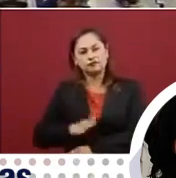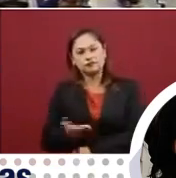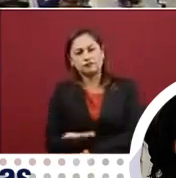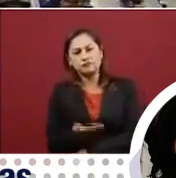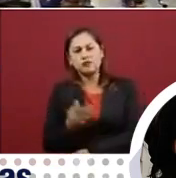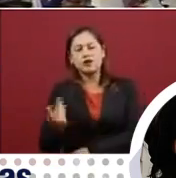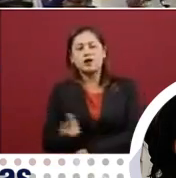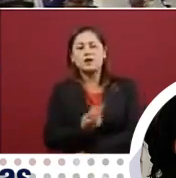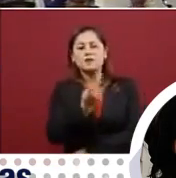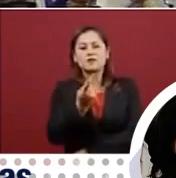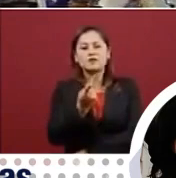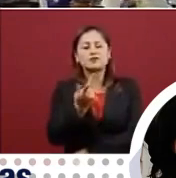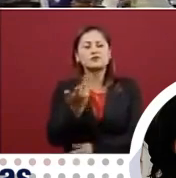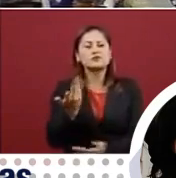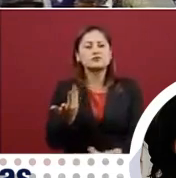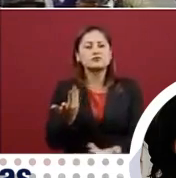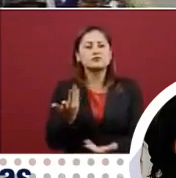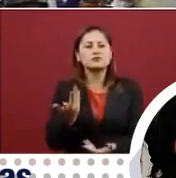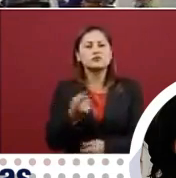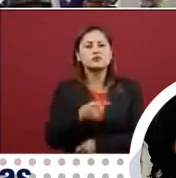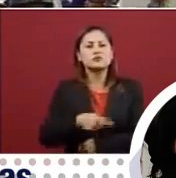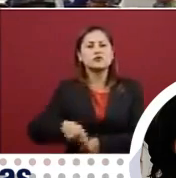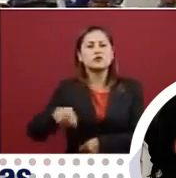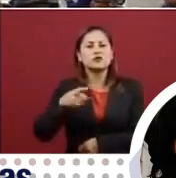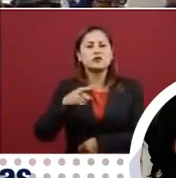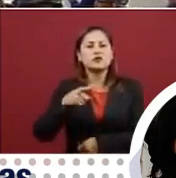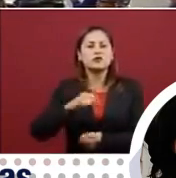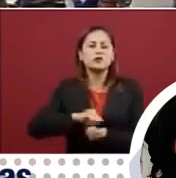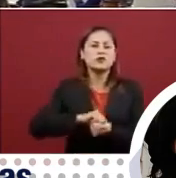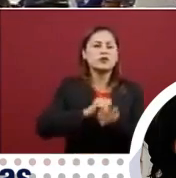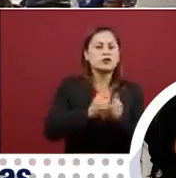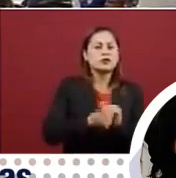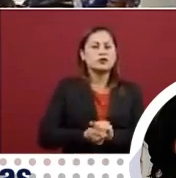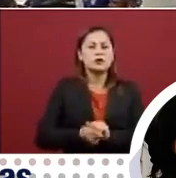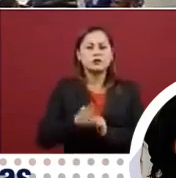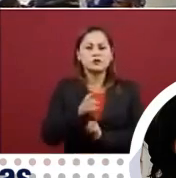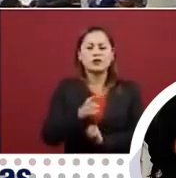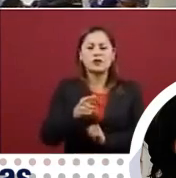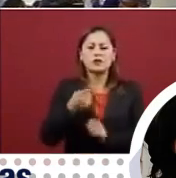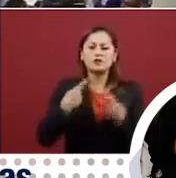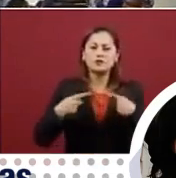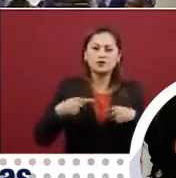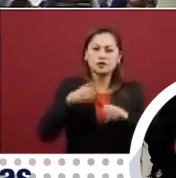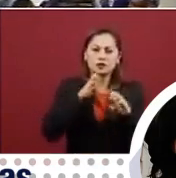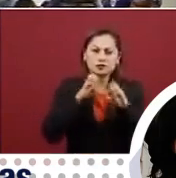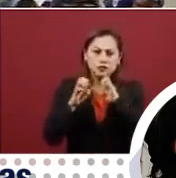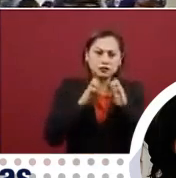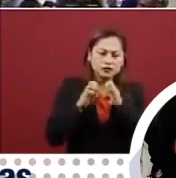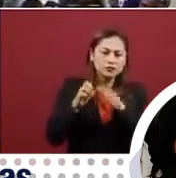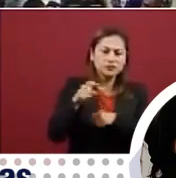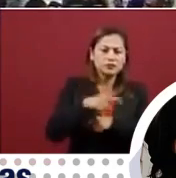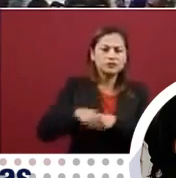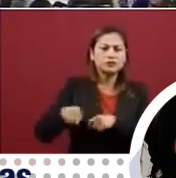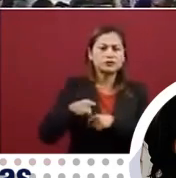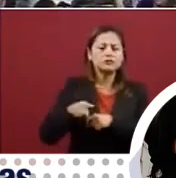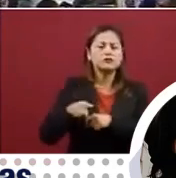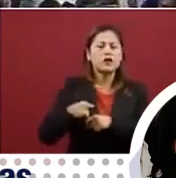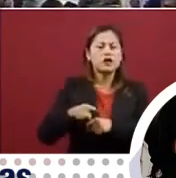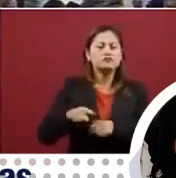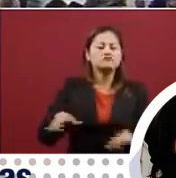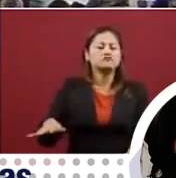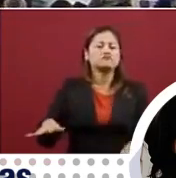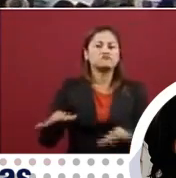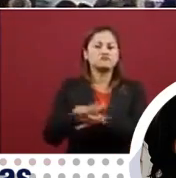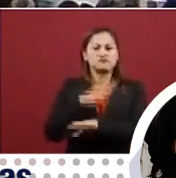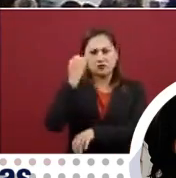el nivel de responsabilidad que tendría el Estado sobre un periodista que se encuentra en riesgo. En ese sentido, vemos positivo que la Policía Federal